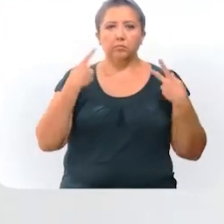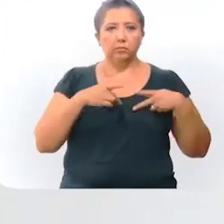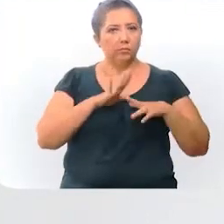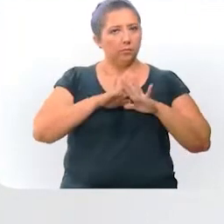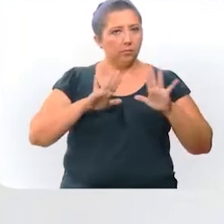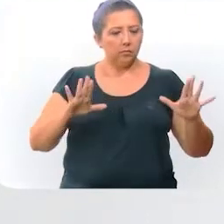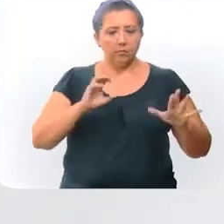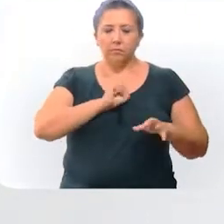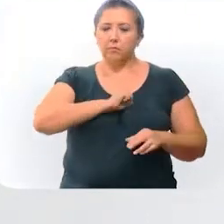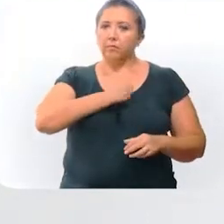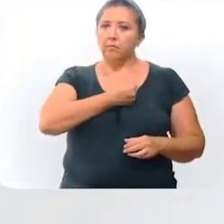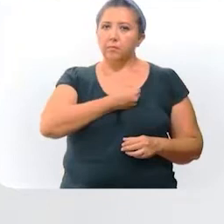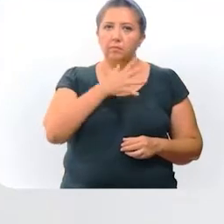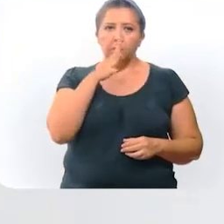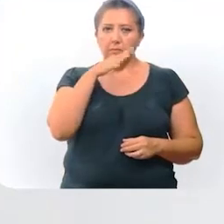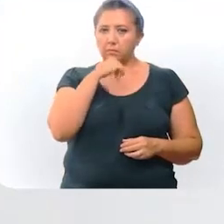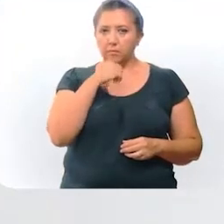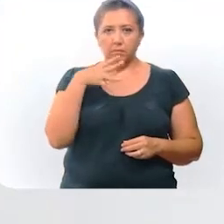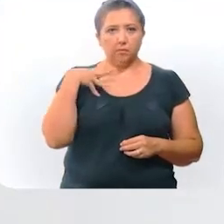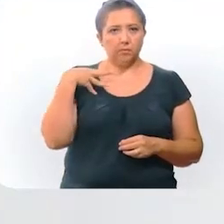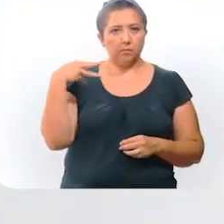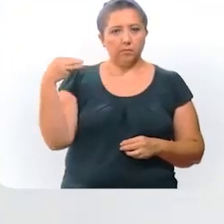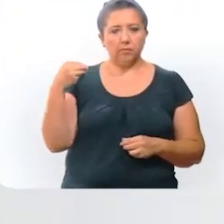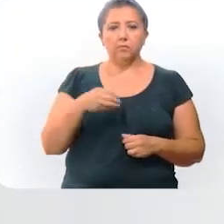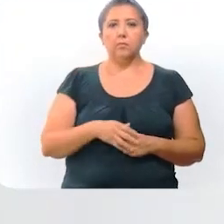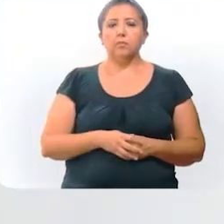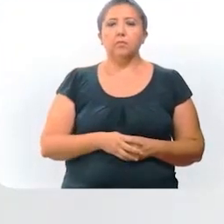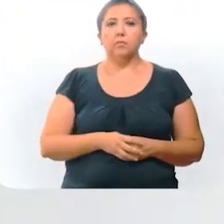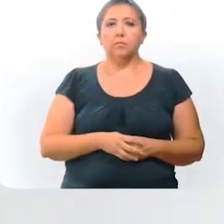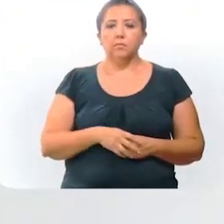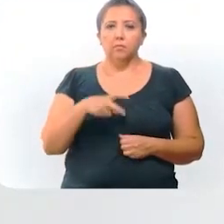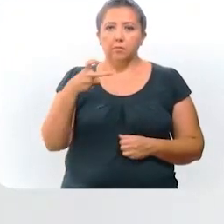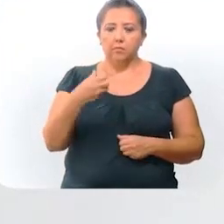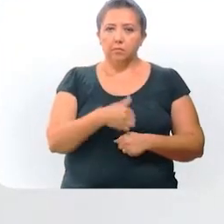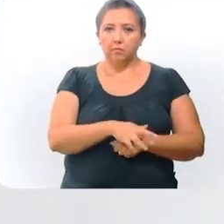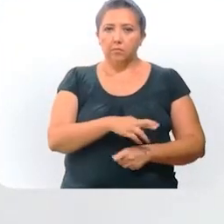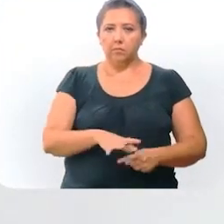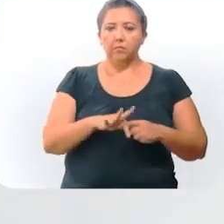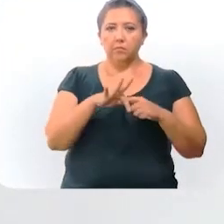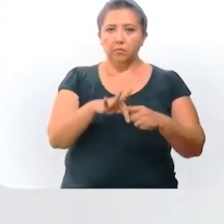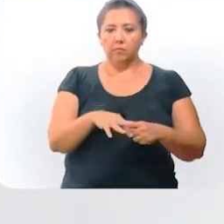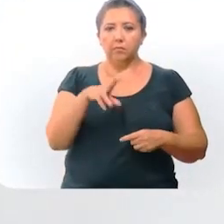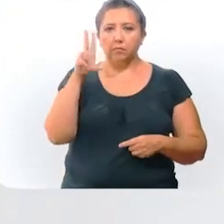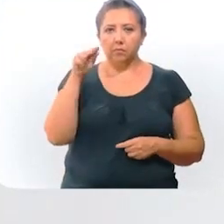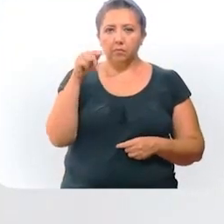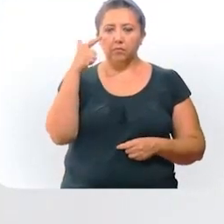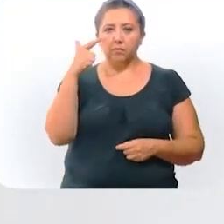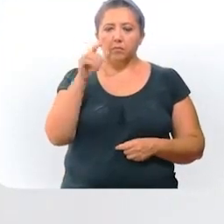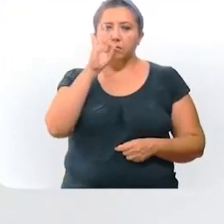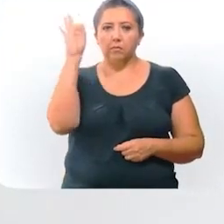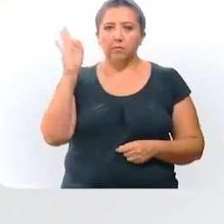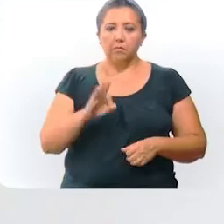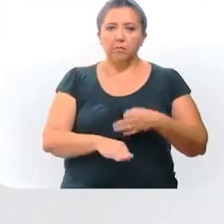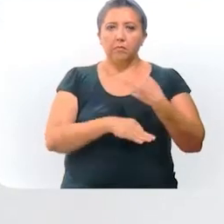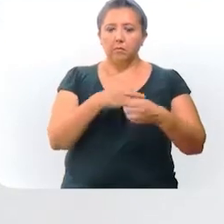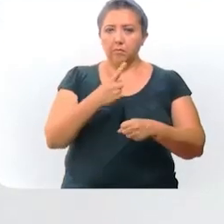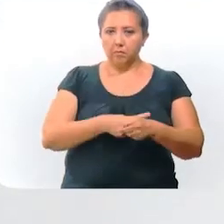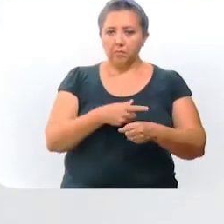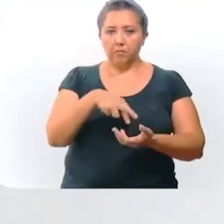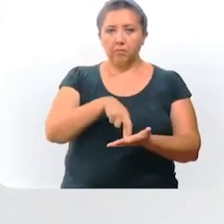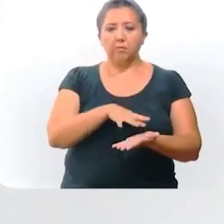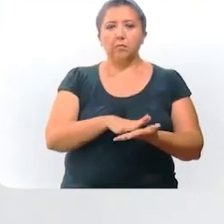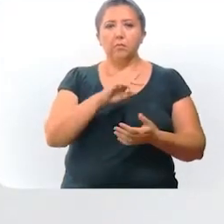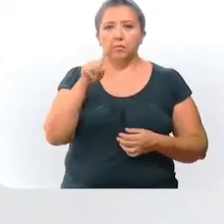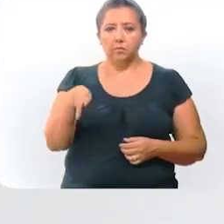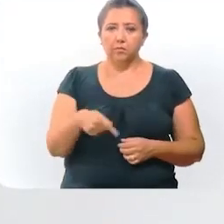se recuperaron. No presentan síntomas ni pueden contagiar. Esta cifra representa el 87% de total de contagios registrados,